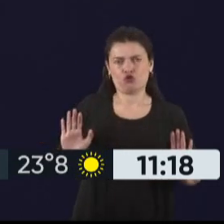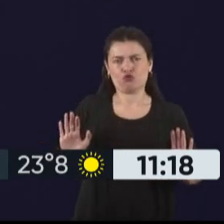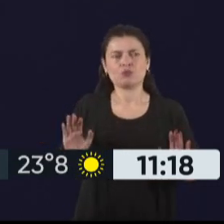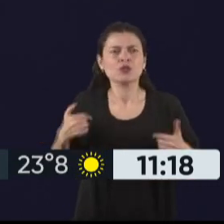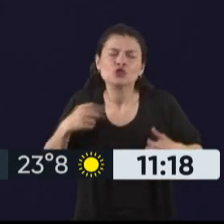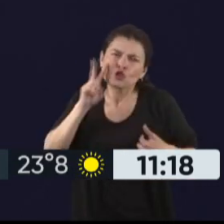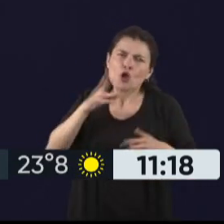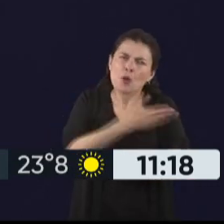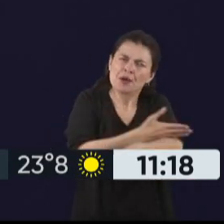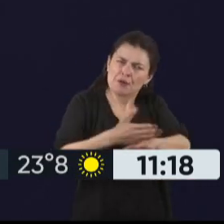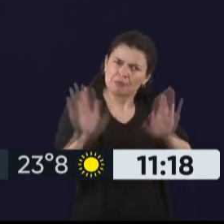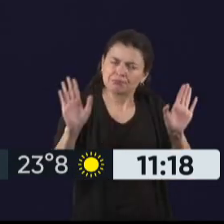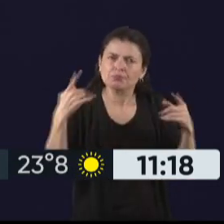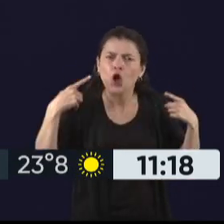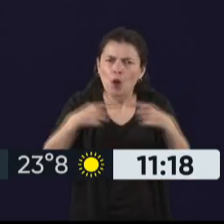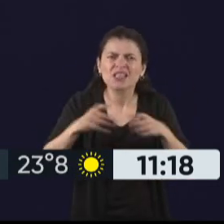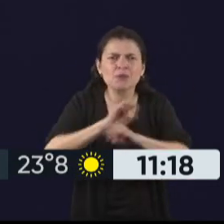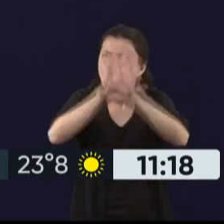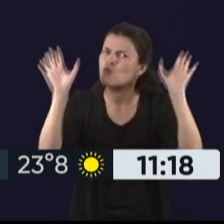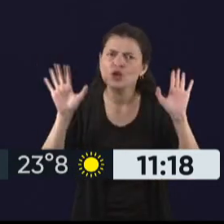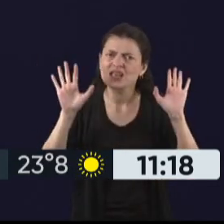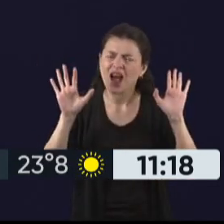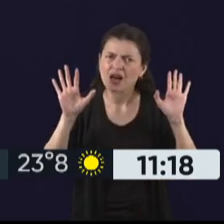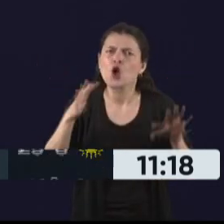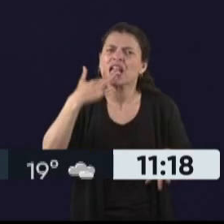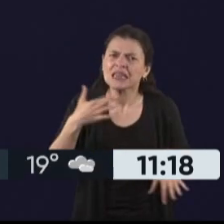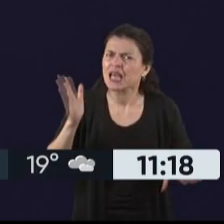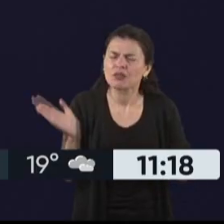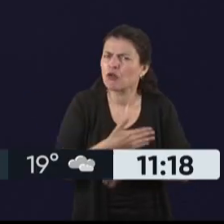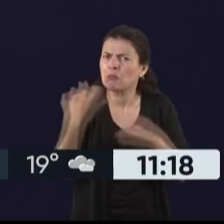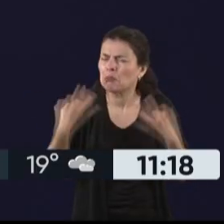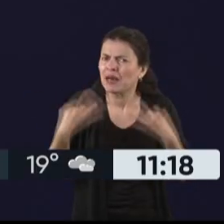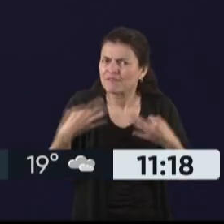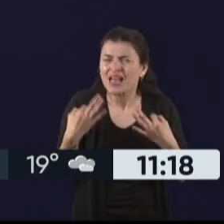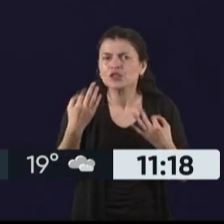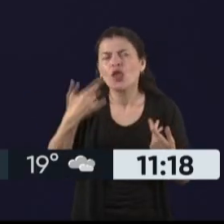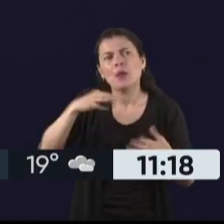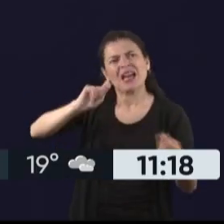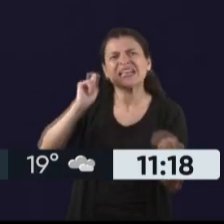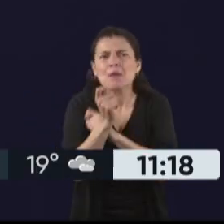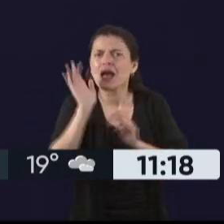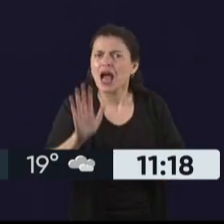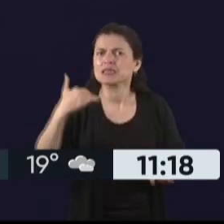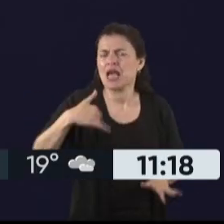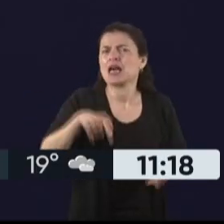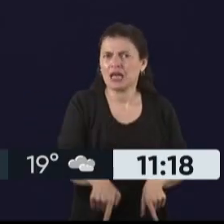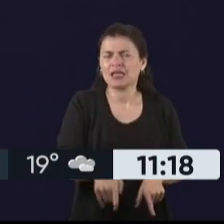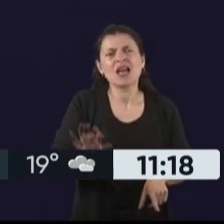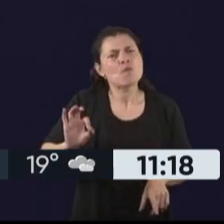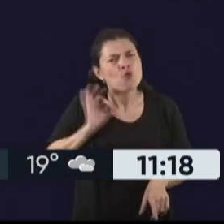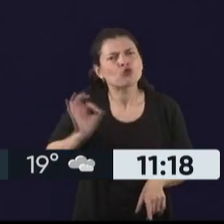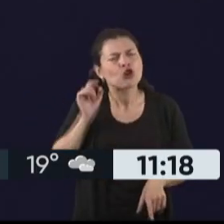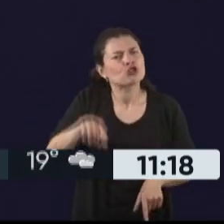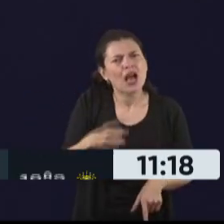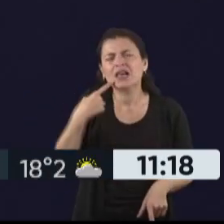común, increíblemente tienen que ser o son una novedad para la República Argentina. Un país que durante muchos